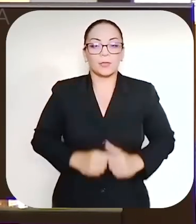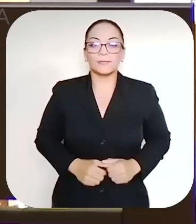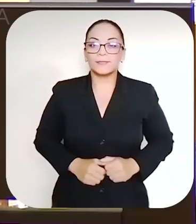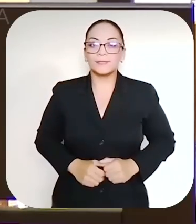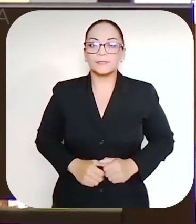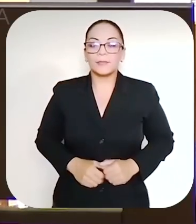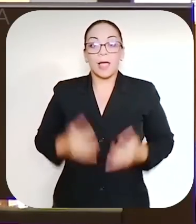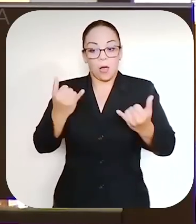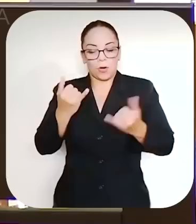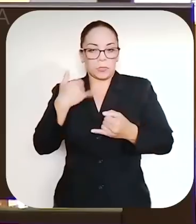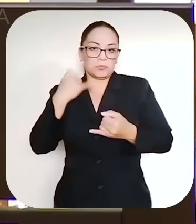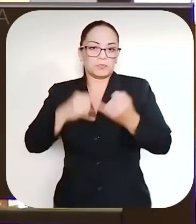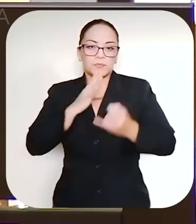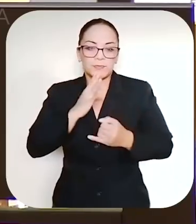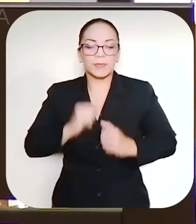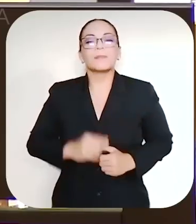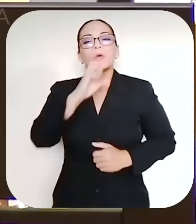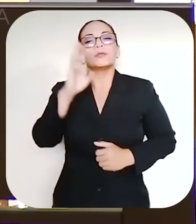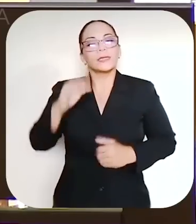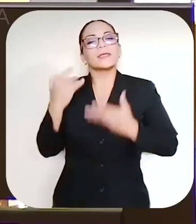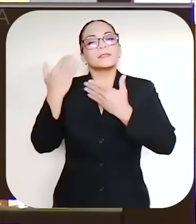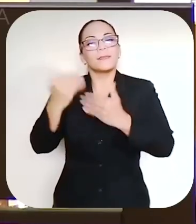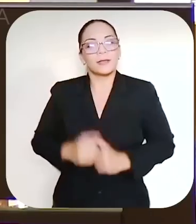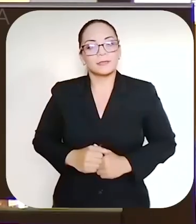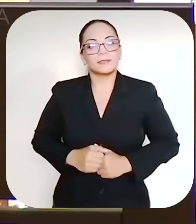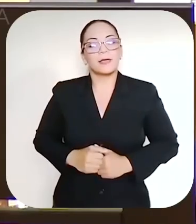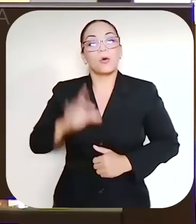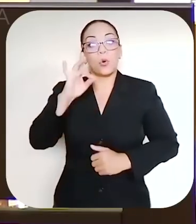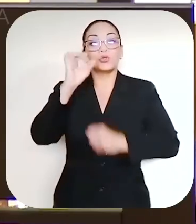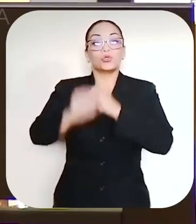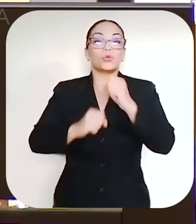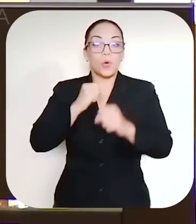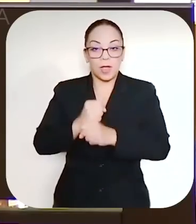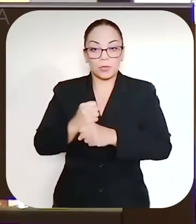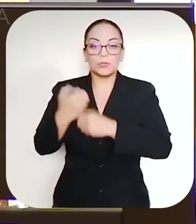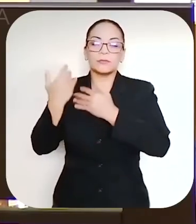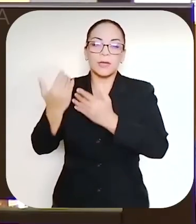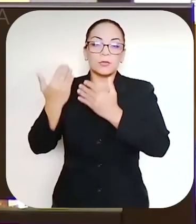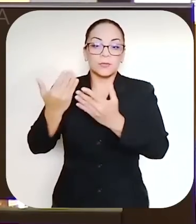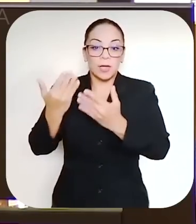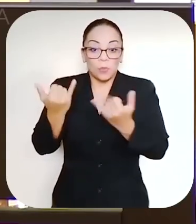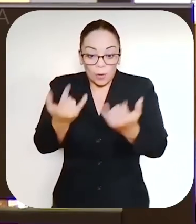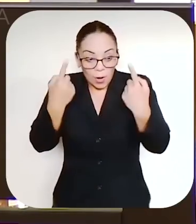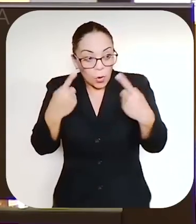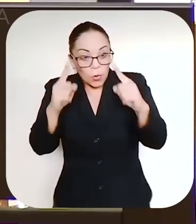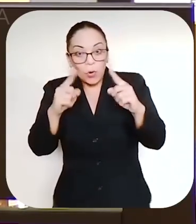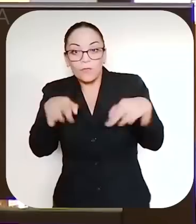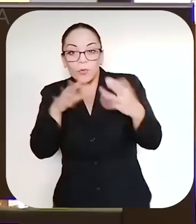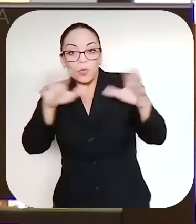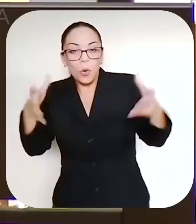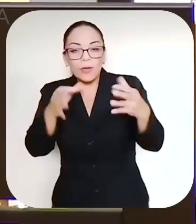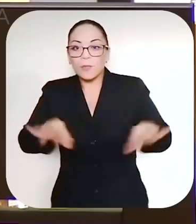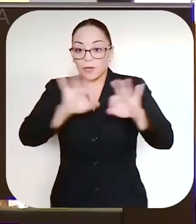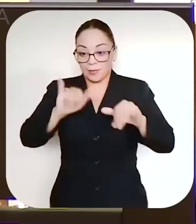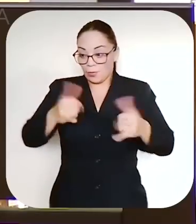compartida termino Costa Rica tiene la esperanza de que estos ocho años de espera por una